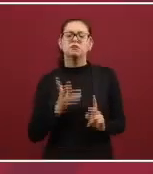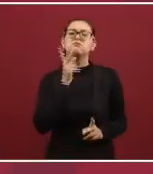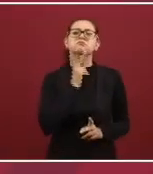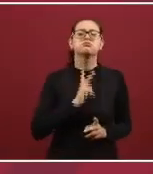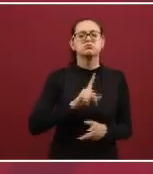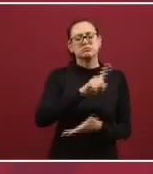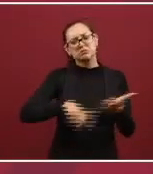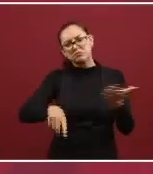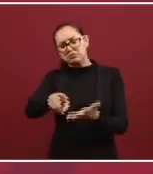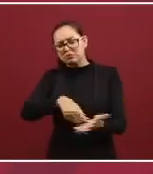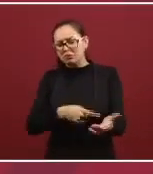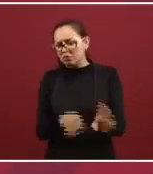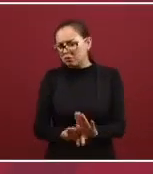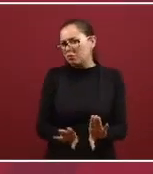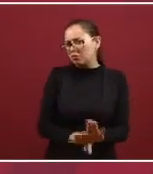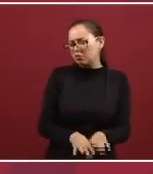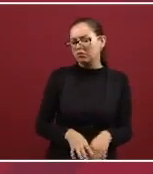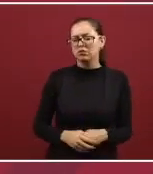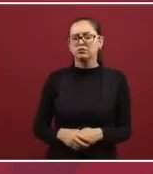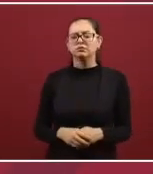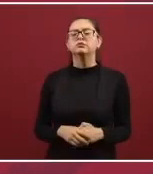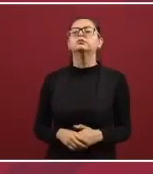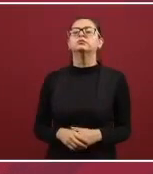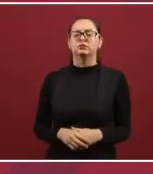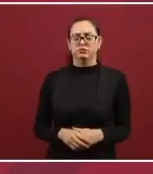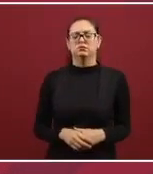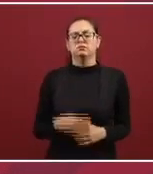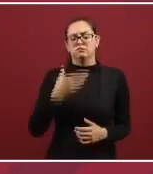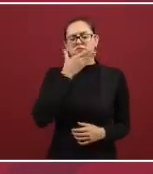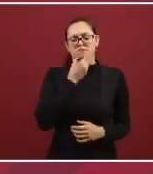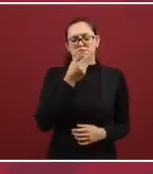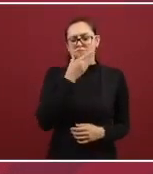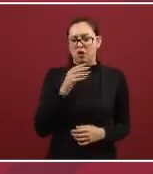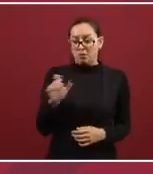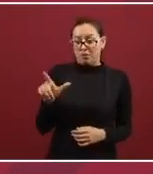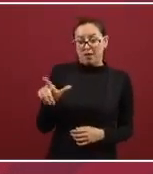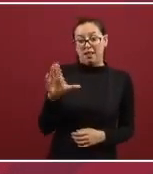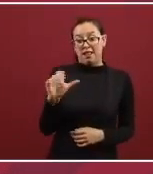aquí, es una persona